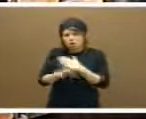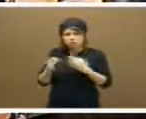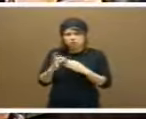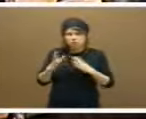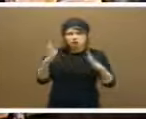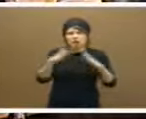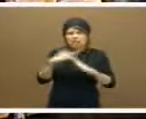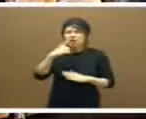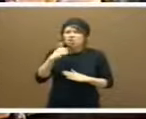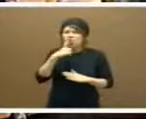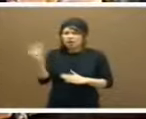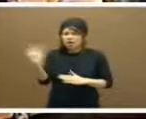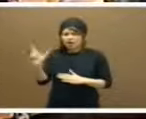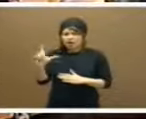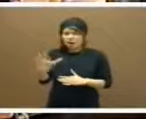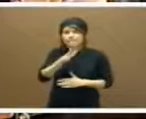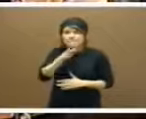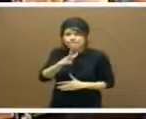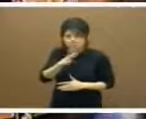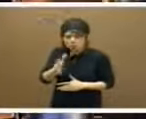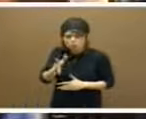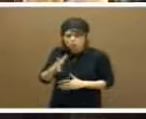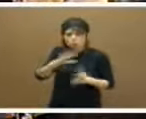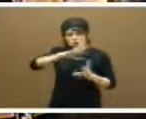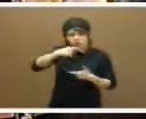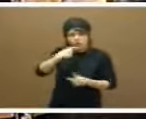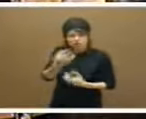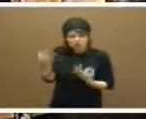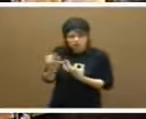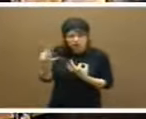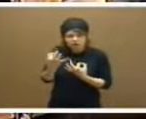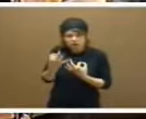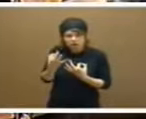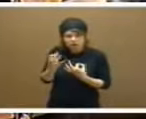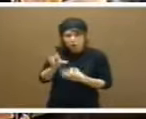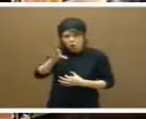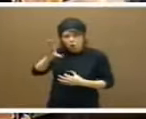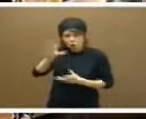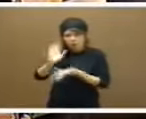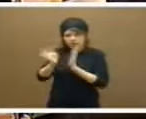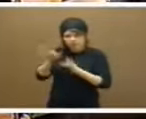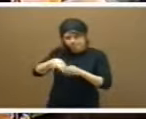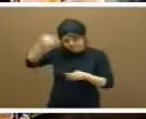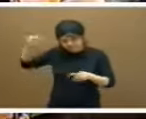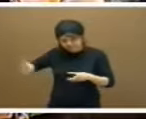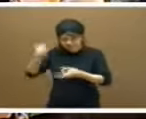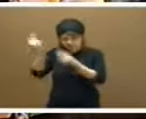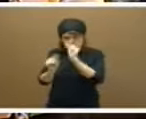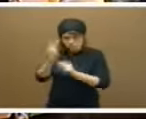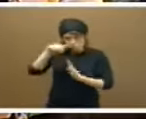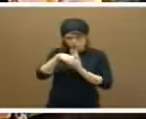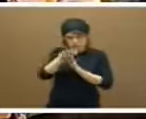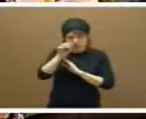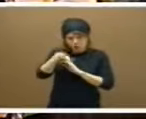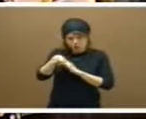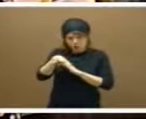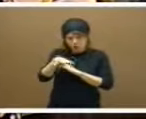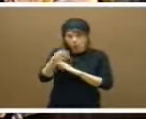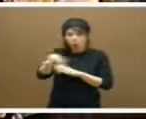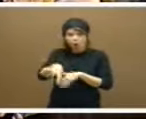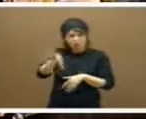Casa Roja de Llerena, motivo por el cual decía la noticia que excluiría a esta comunidad terapéutica de los presupuestos para 2014,